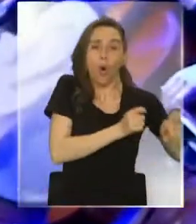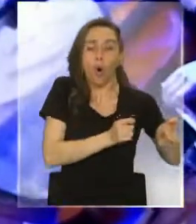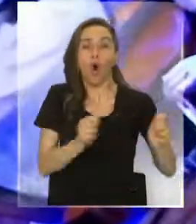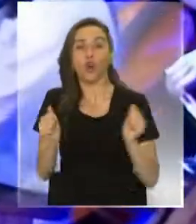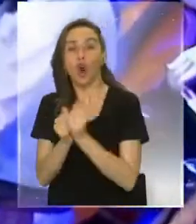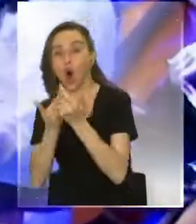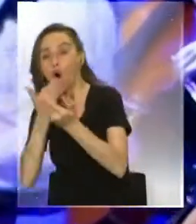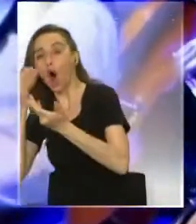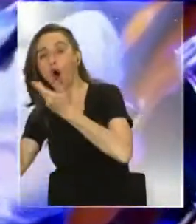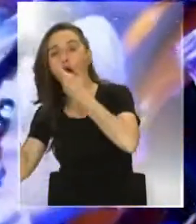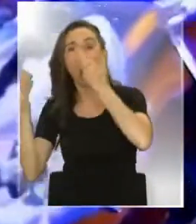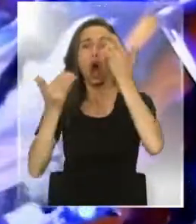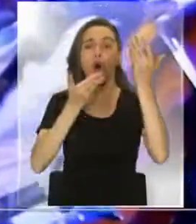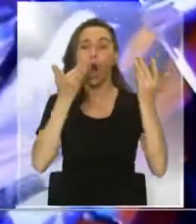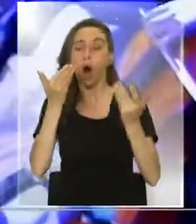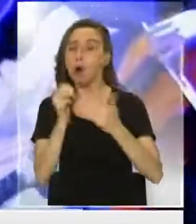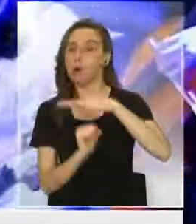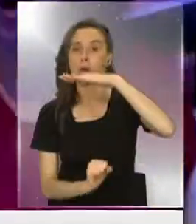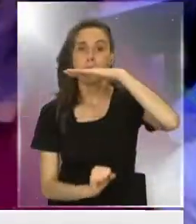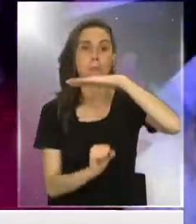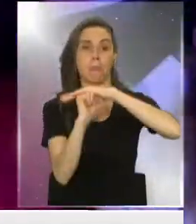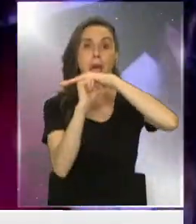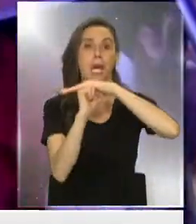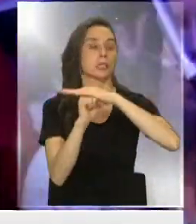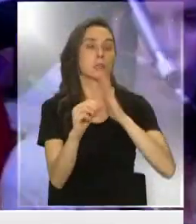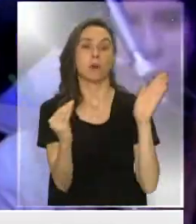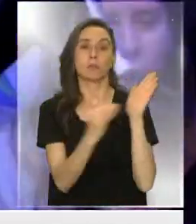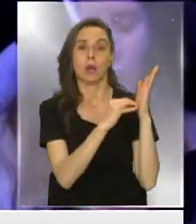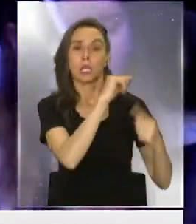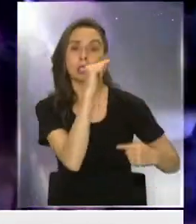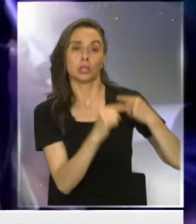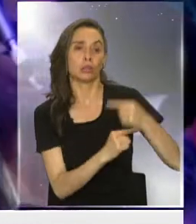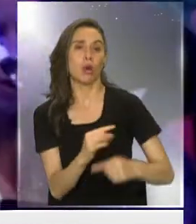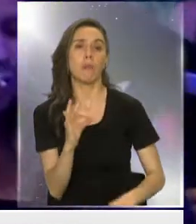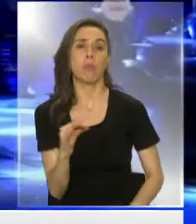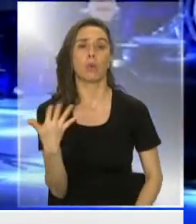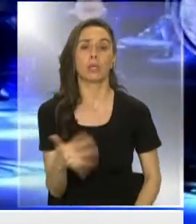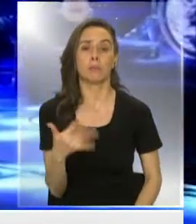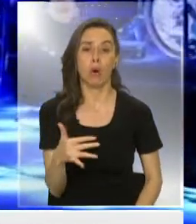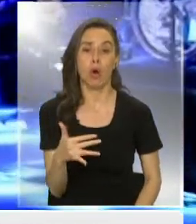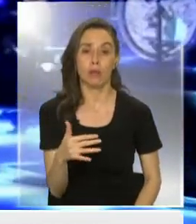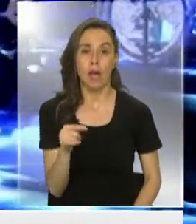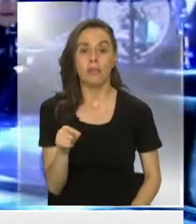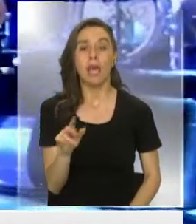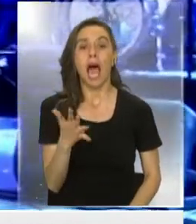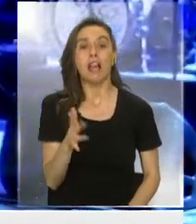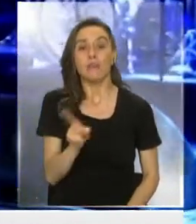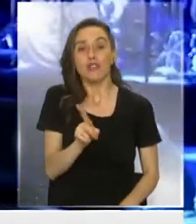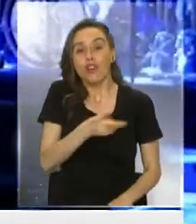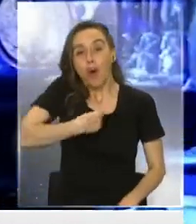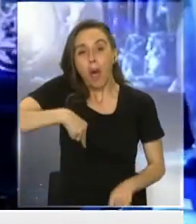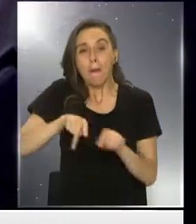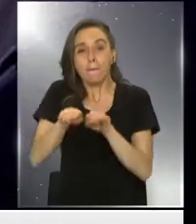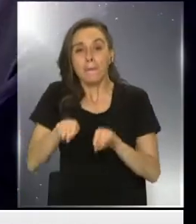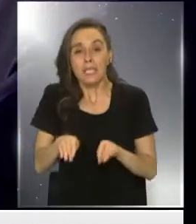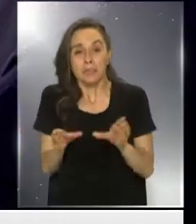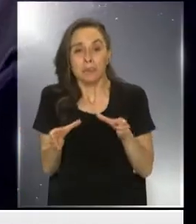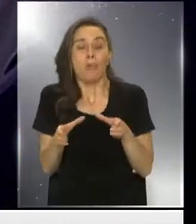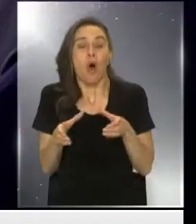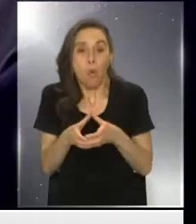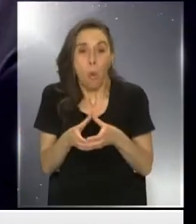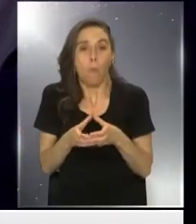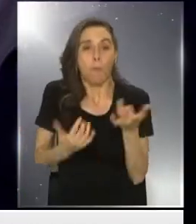digamos, top. No sé, un hito tremendamente importante. A lo mejor no seríamos los mismos Jaivas sin esa obra, no